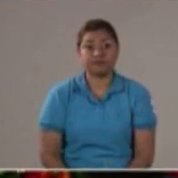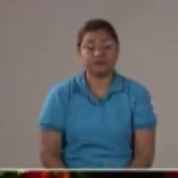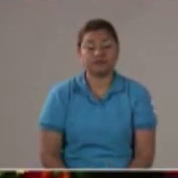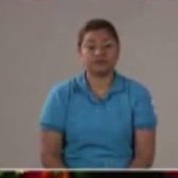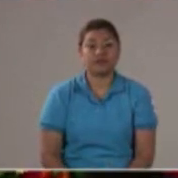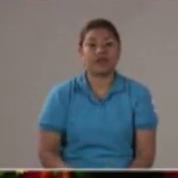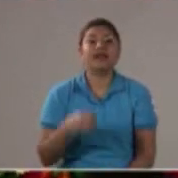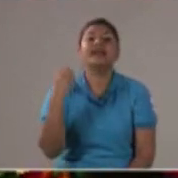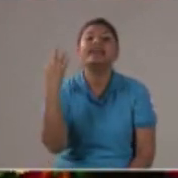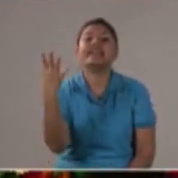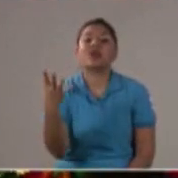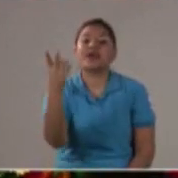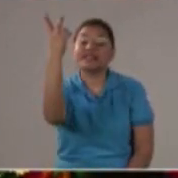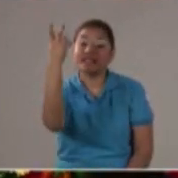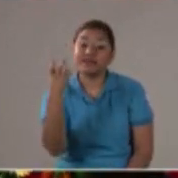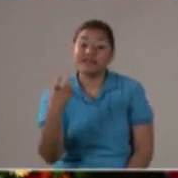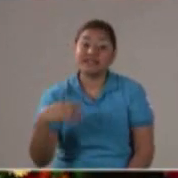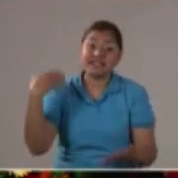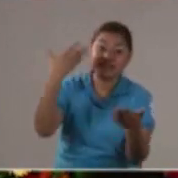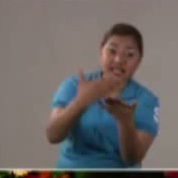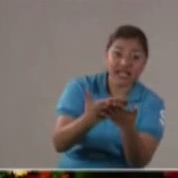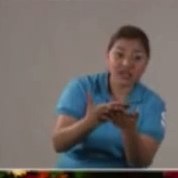¿Y cuántas veces se cayó antes de aprender a caminar?